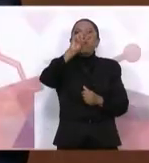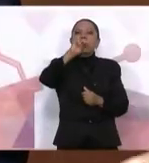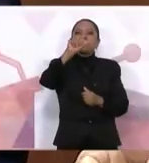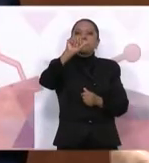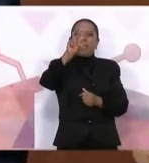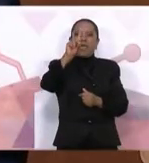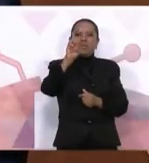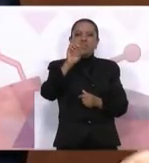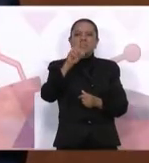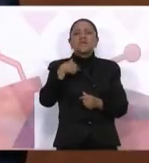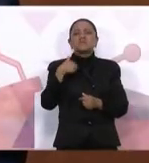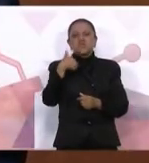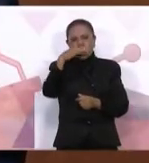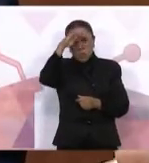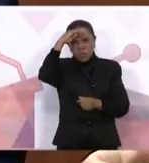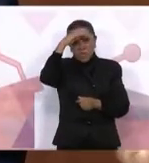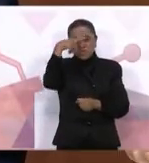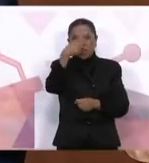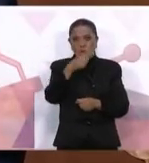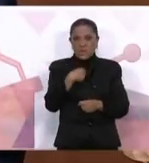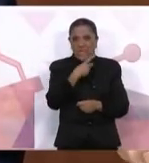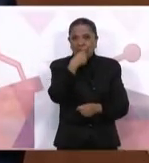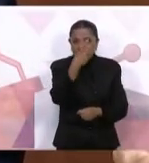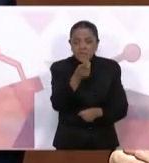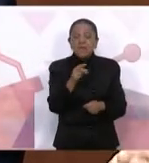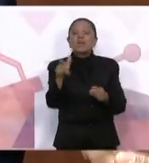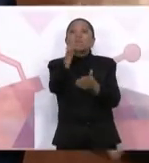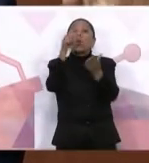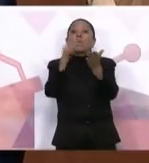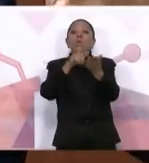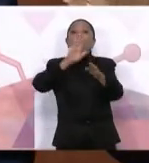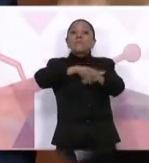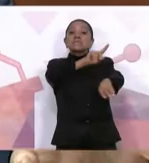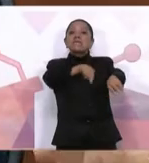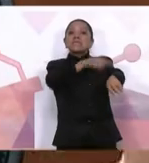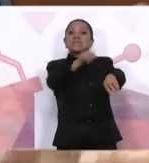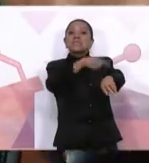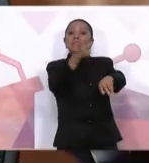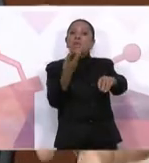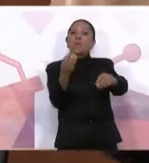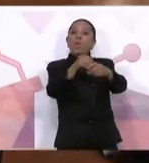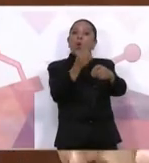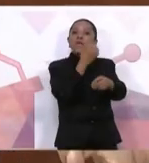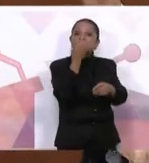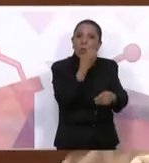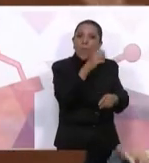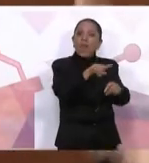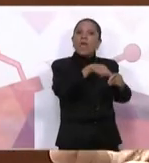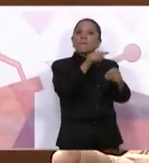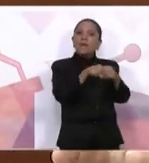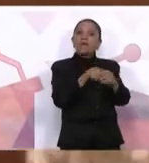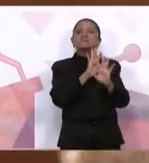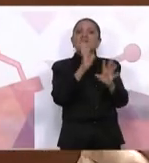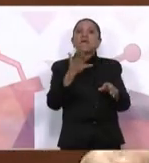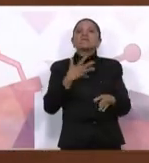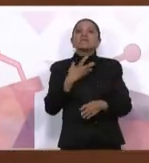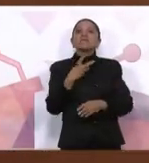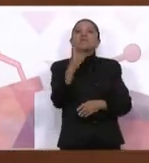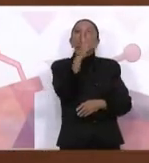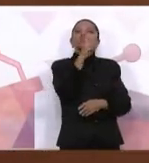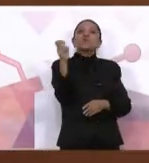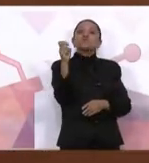completo con square y tiempo completo con invertir en lo que se ha establecido tenemos 204 entre salud o